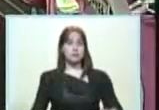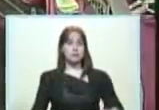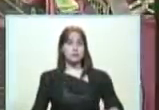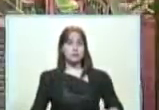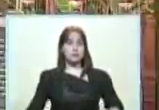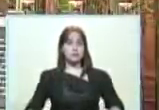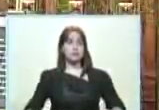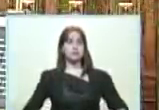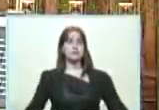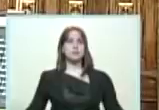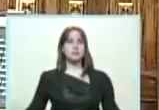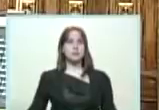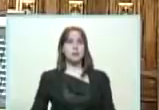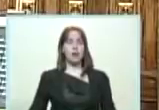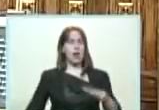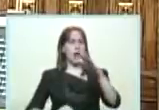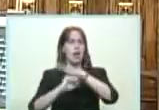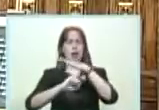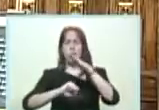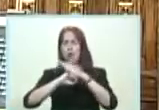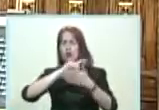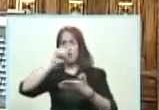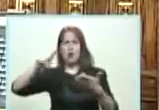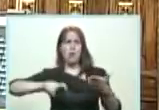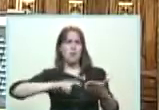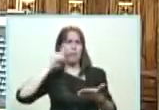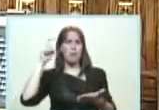el apoyo completo.